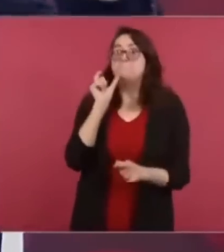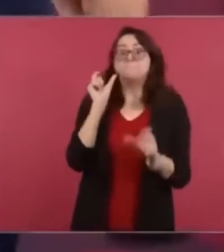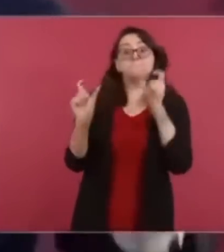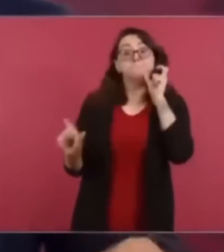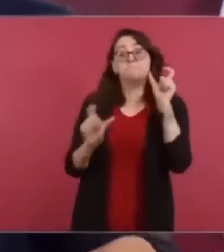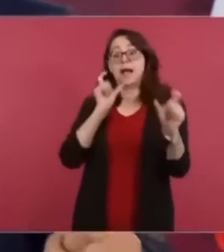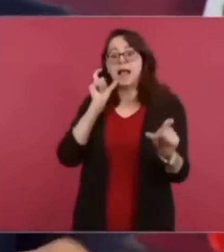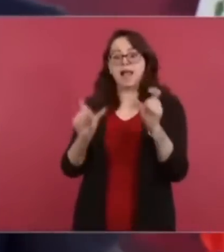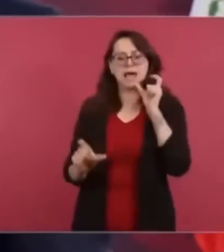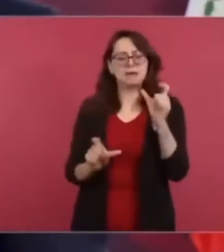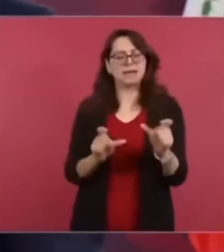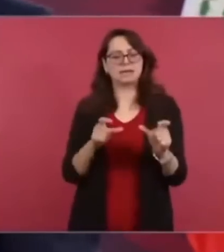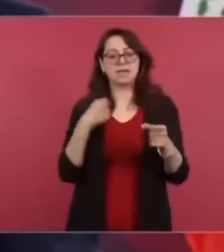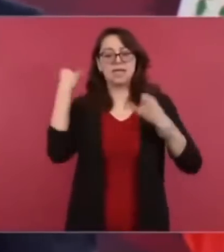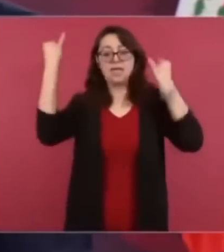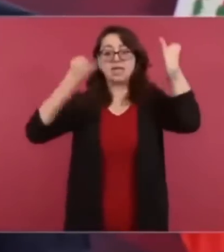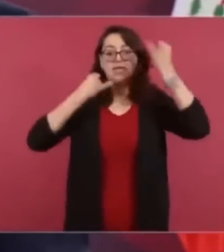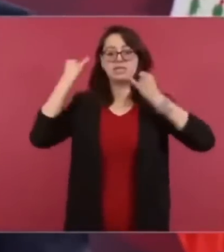siempre